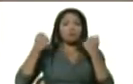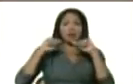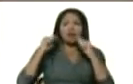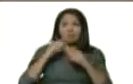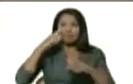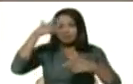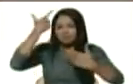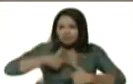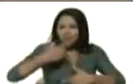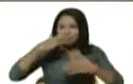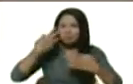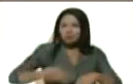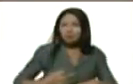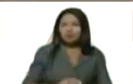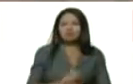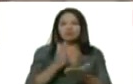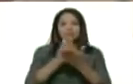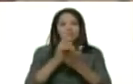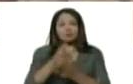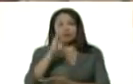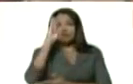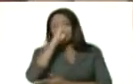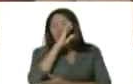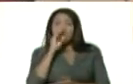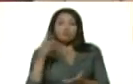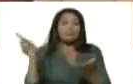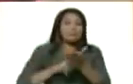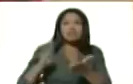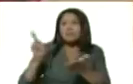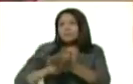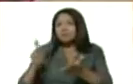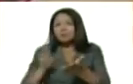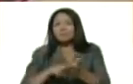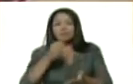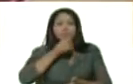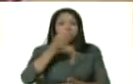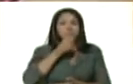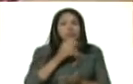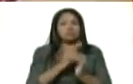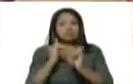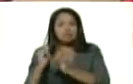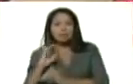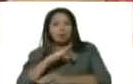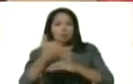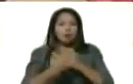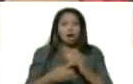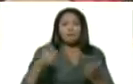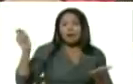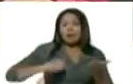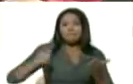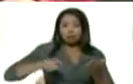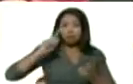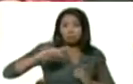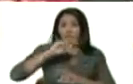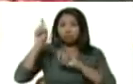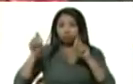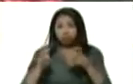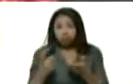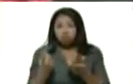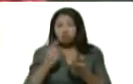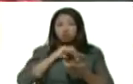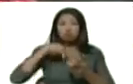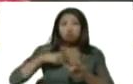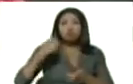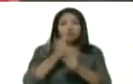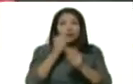serio, como siempre Diosdado repite, en sus ruedas de prensa, en su programa. Nosotros trabajamos en